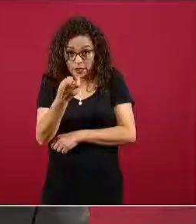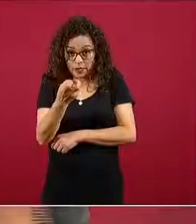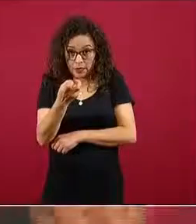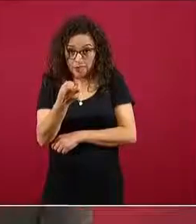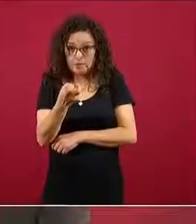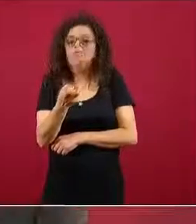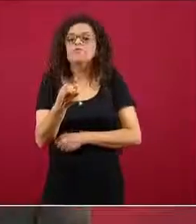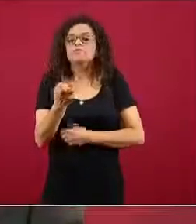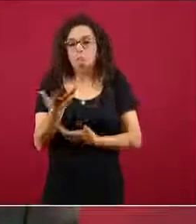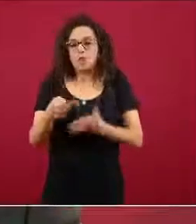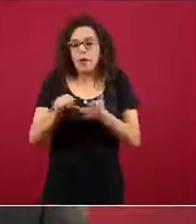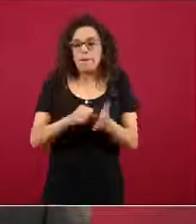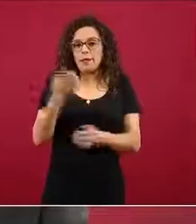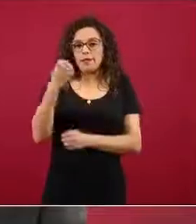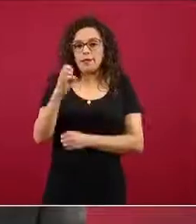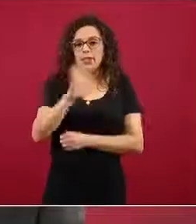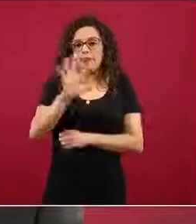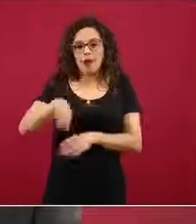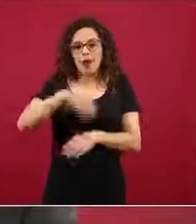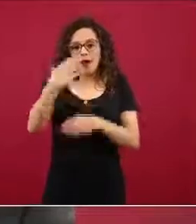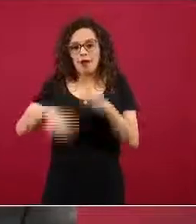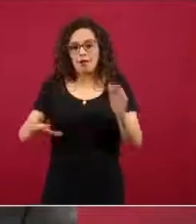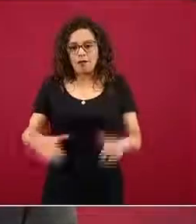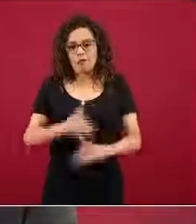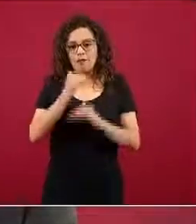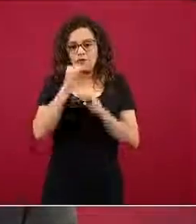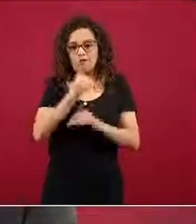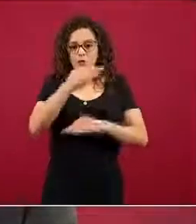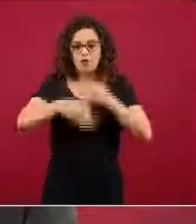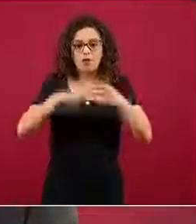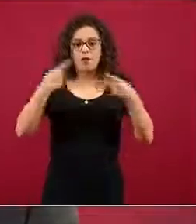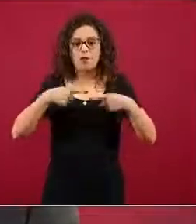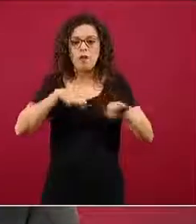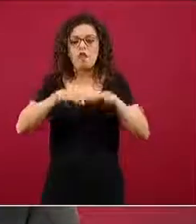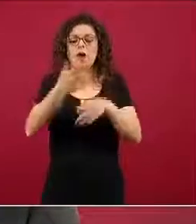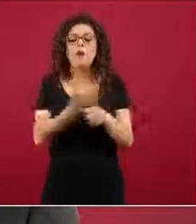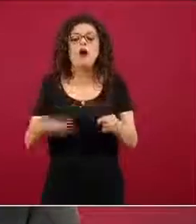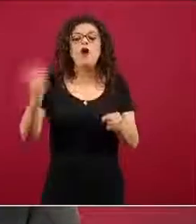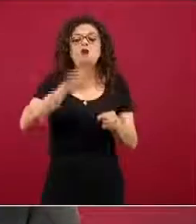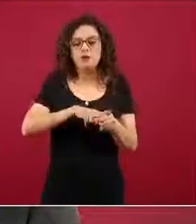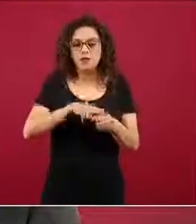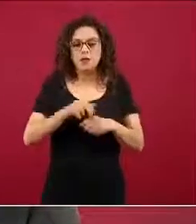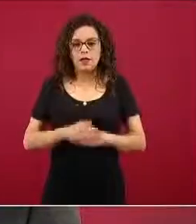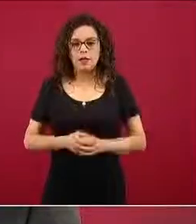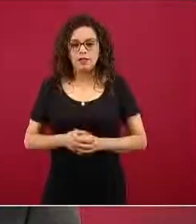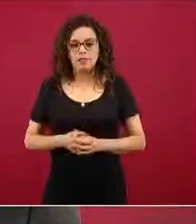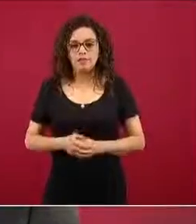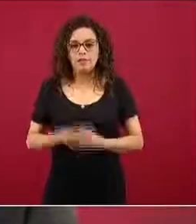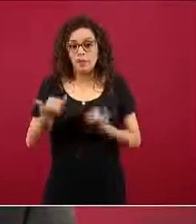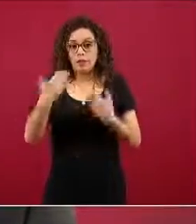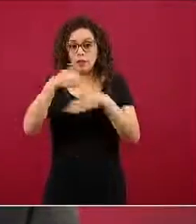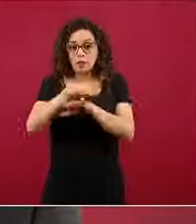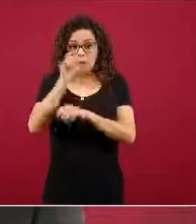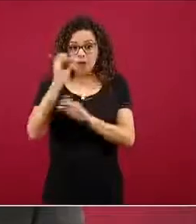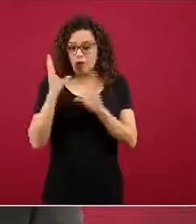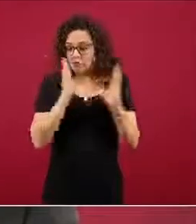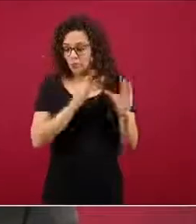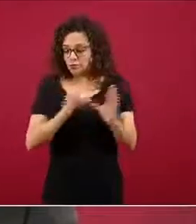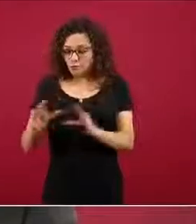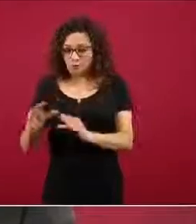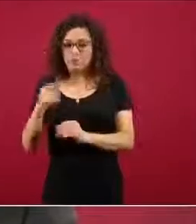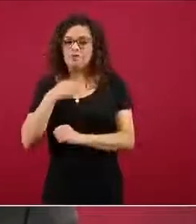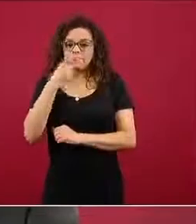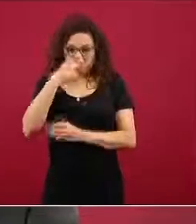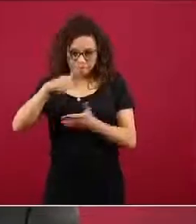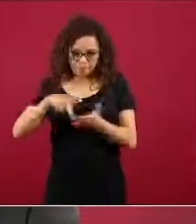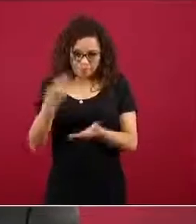probable es que durante el mes de enero ya terminemos de vacunar a todo el personal de salud. Y respecto al entrenamiento, insisto, lo estamos detallando.